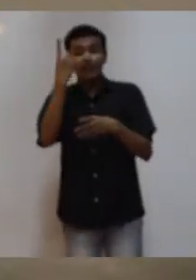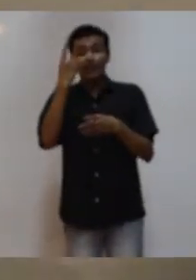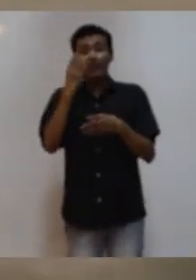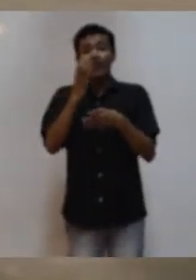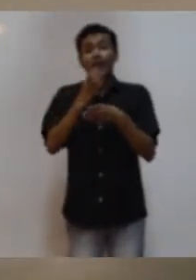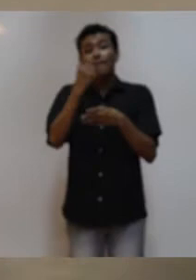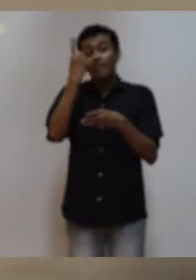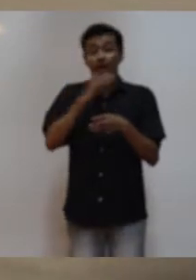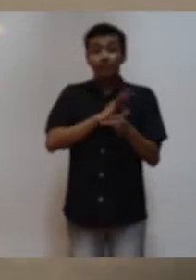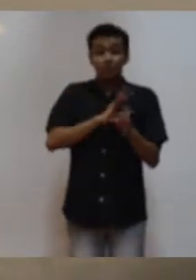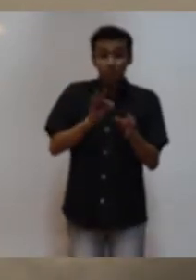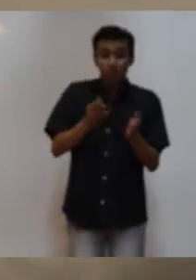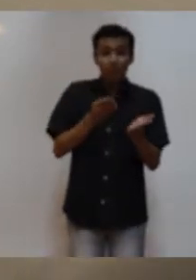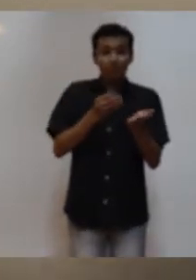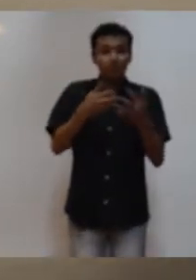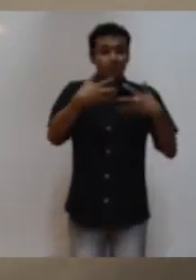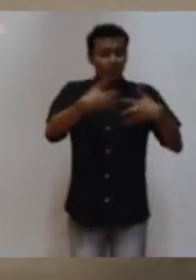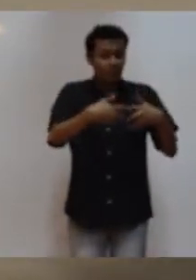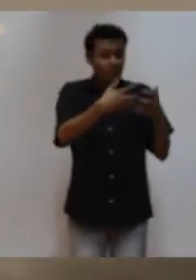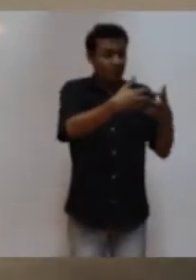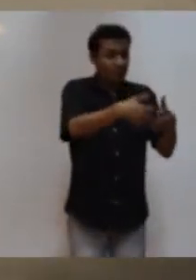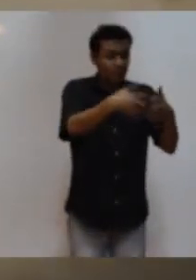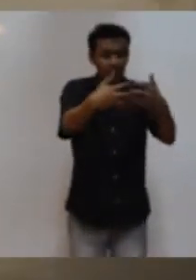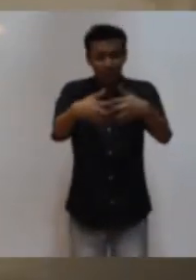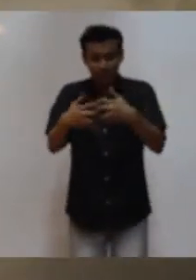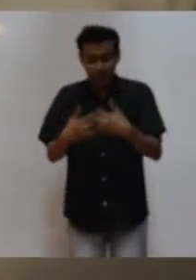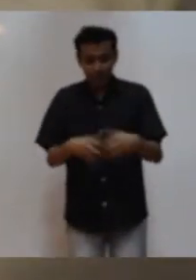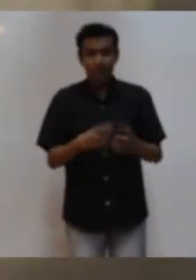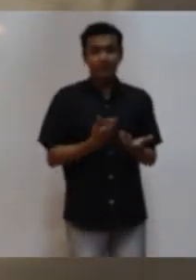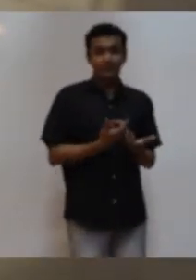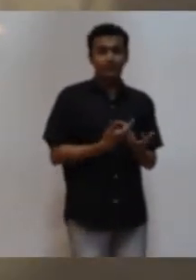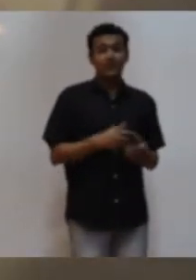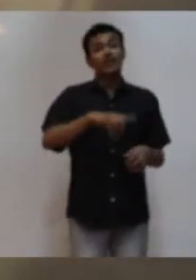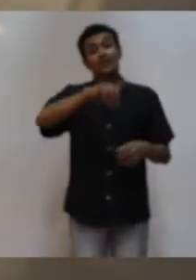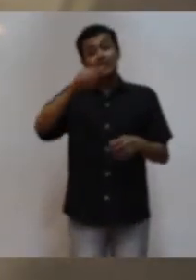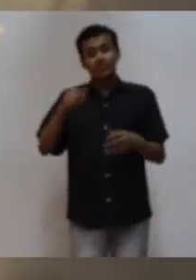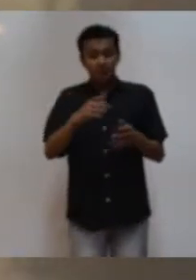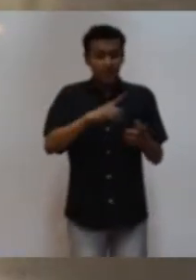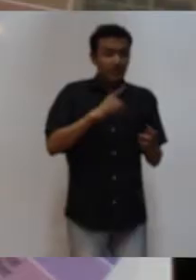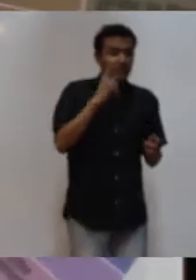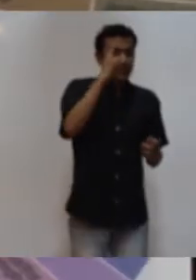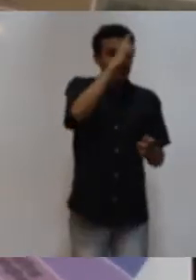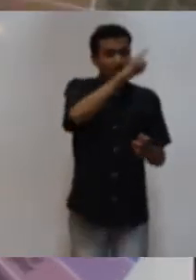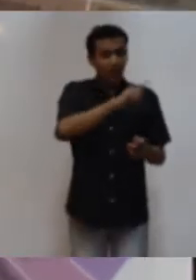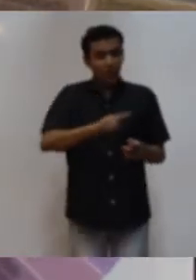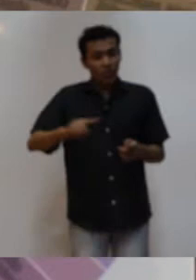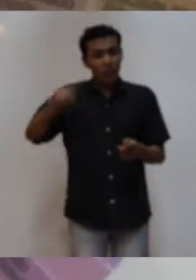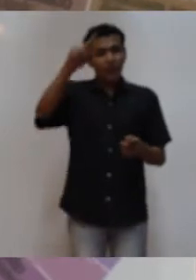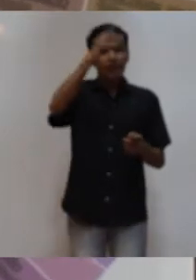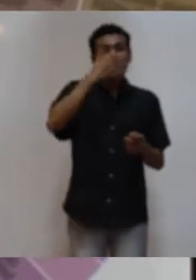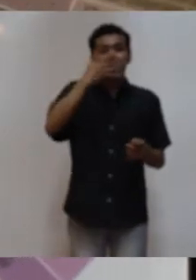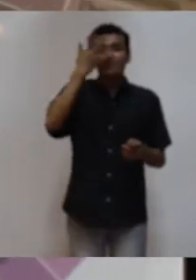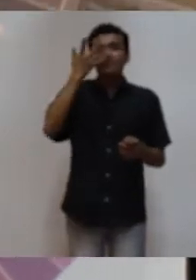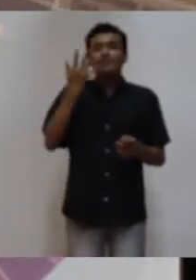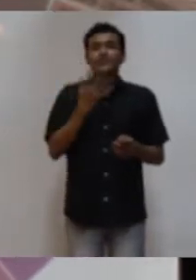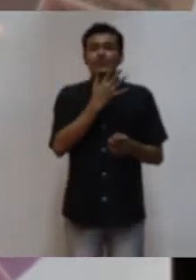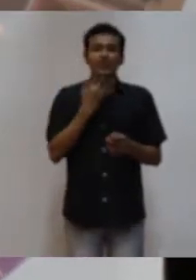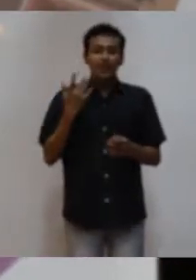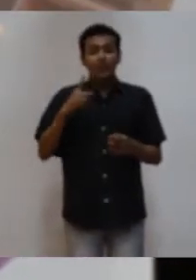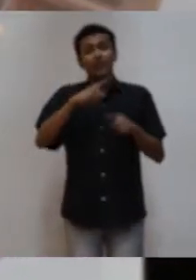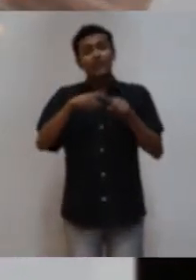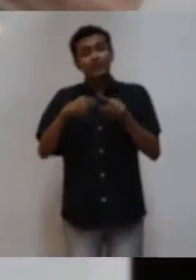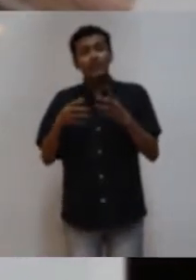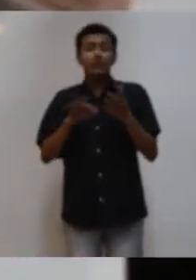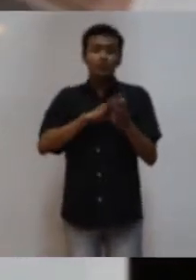poder mover los eslabones de la cadena comercio rueda de aromas y sabores con esta herramienta podemos